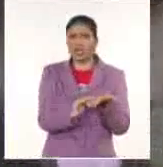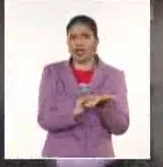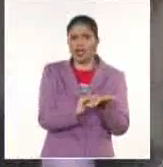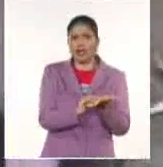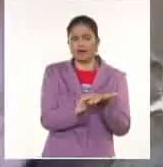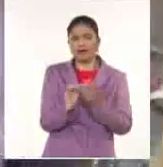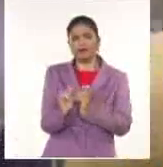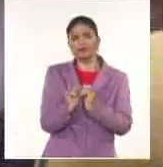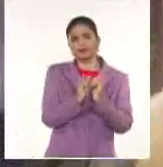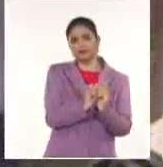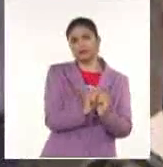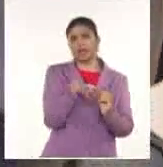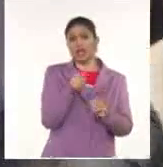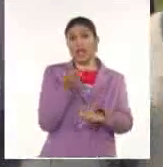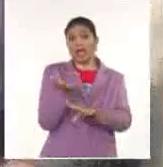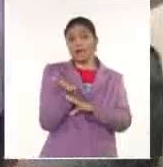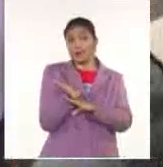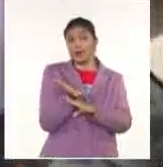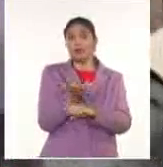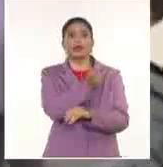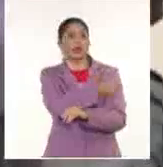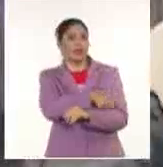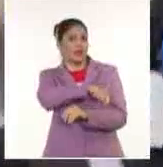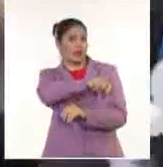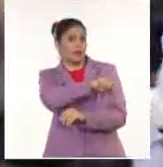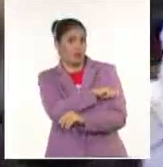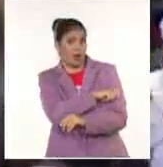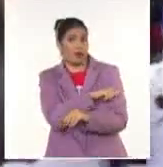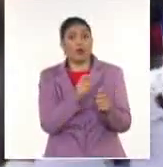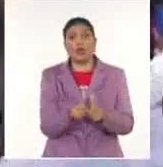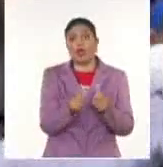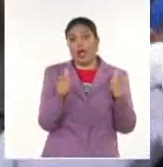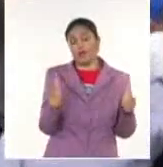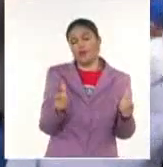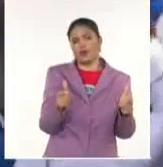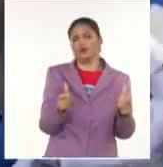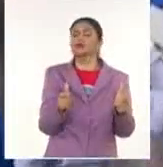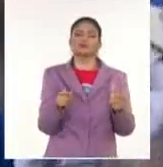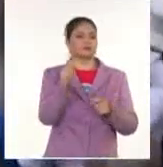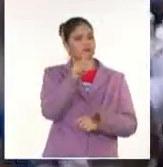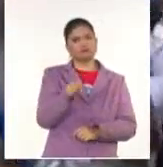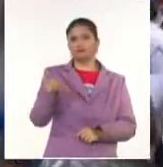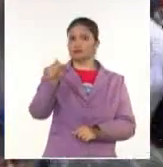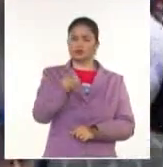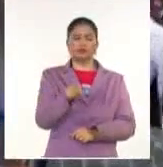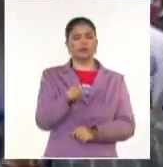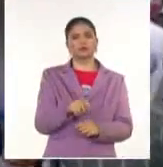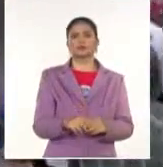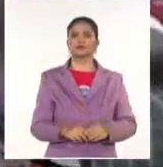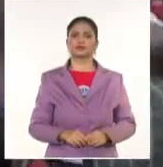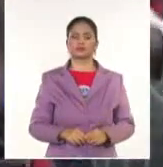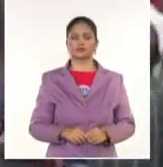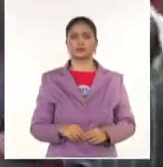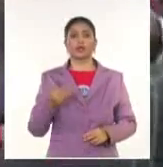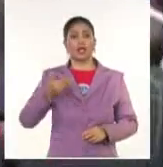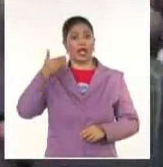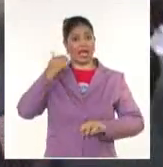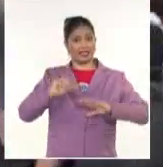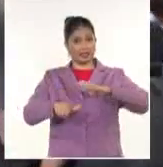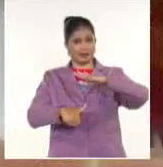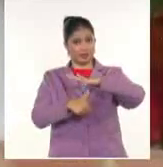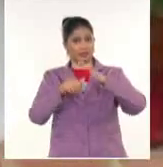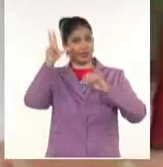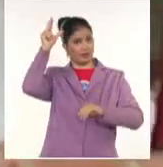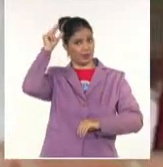el hecho de pedir el apoyo de las fuerzas armadas a pesar de serle negado Configura el delito de rebelión el expresidente peruano está en